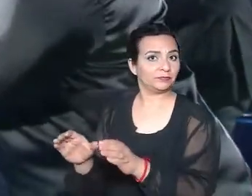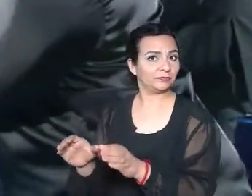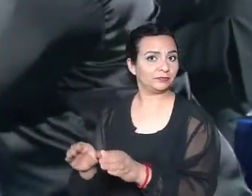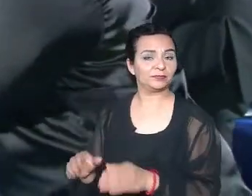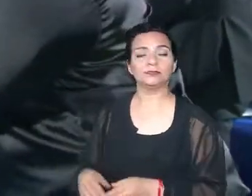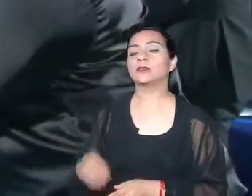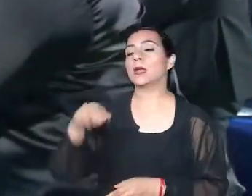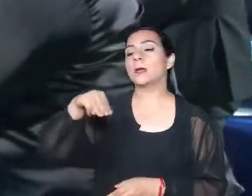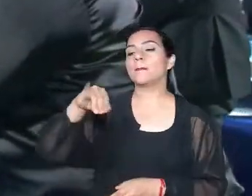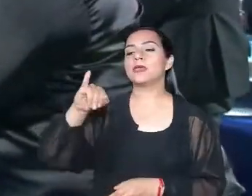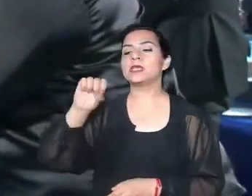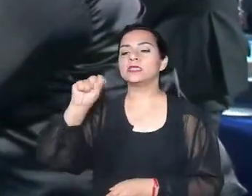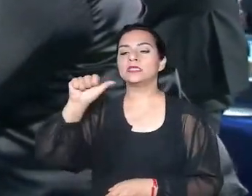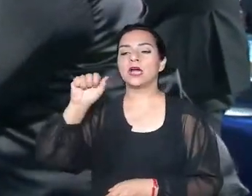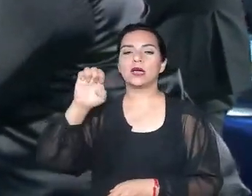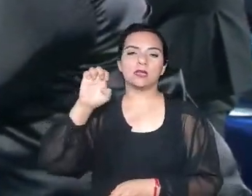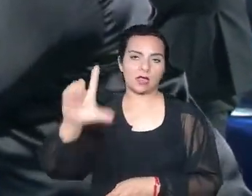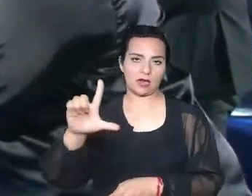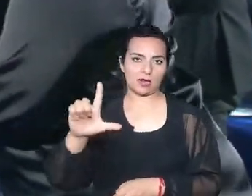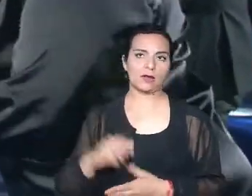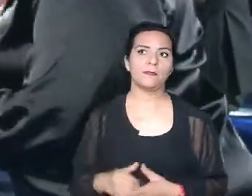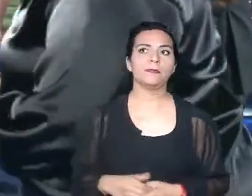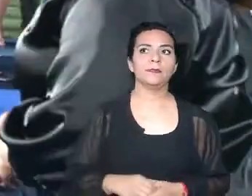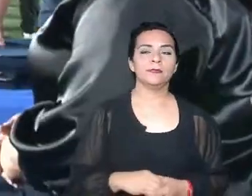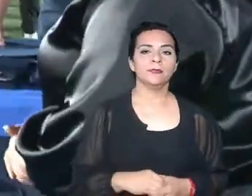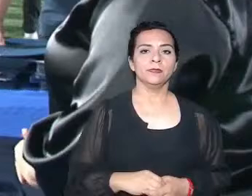autoridades a Misael González Preciado.